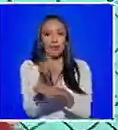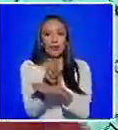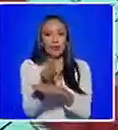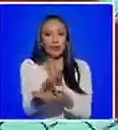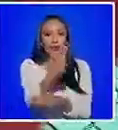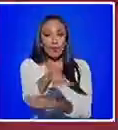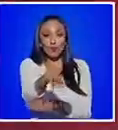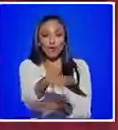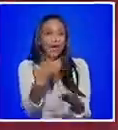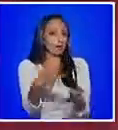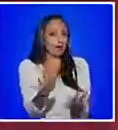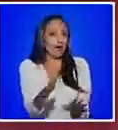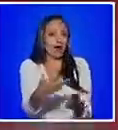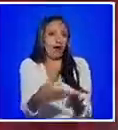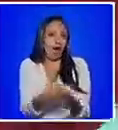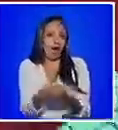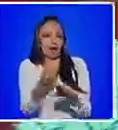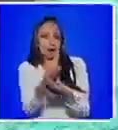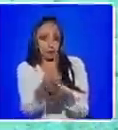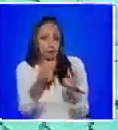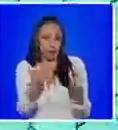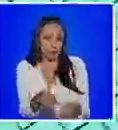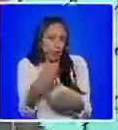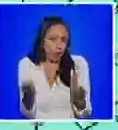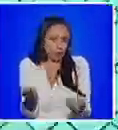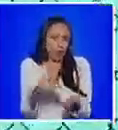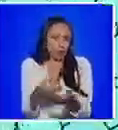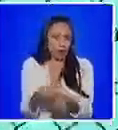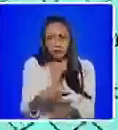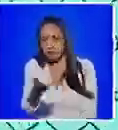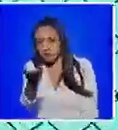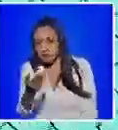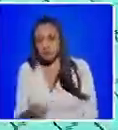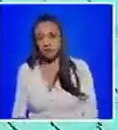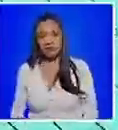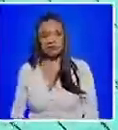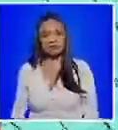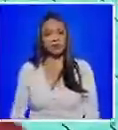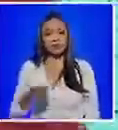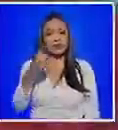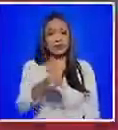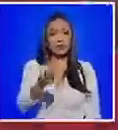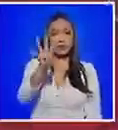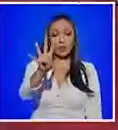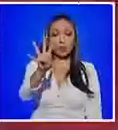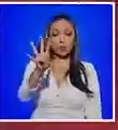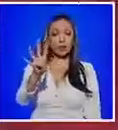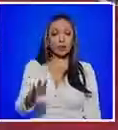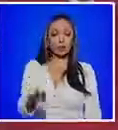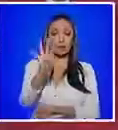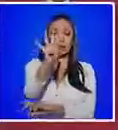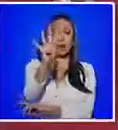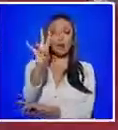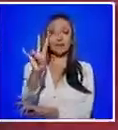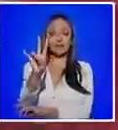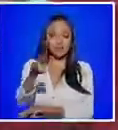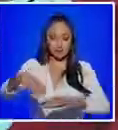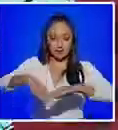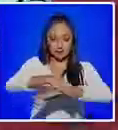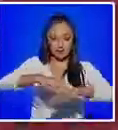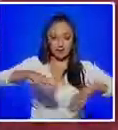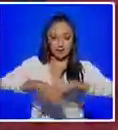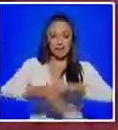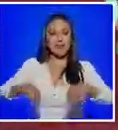vea. Todavía tiene algunas carreritas por cumplir. A ver, 47 para Juan Carlos, vea. El hombre que